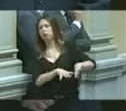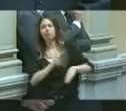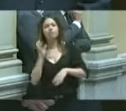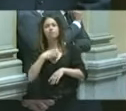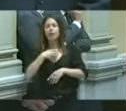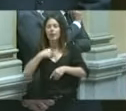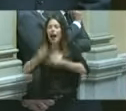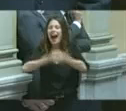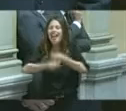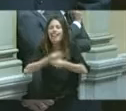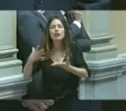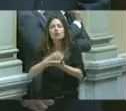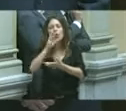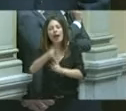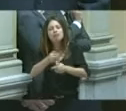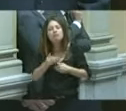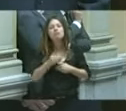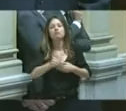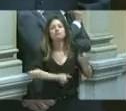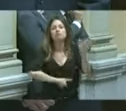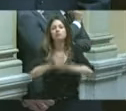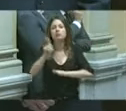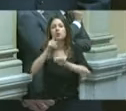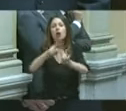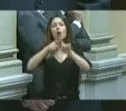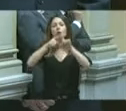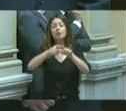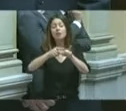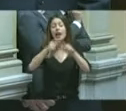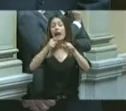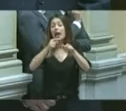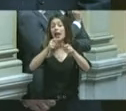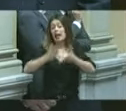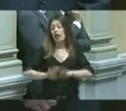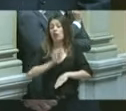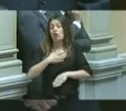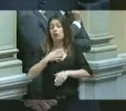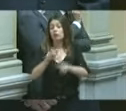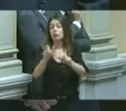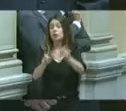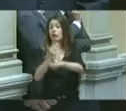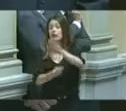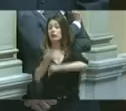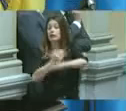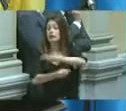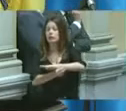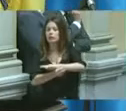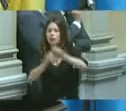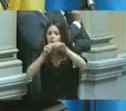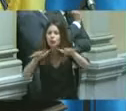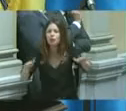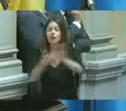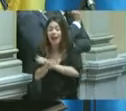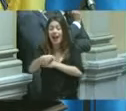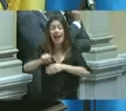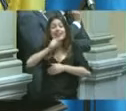que hacer lo posible para que tenga futuro, para que la podamos transmitir para las próximas generaciones, para que los nietos no escaezan nunca la lengua de